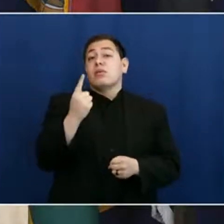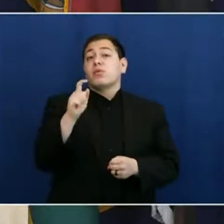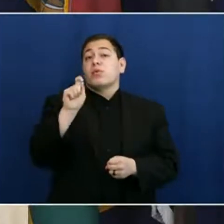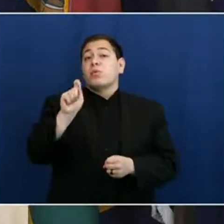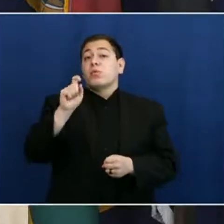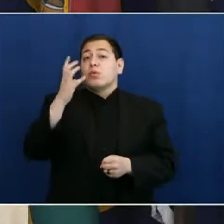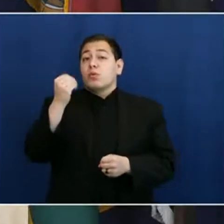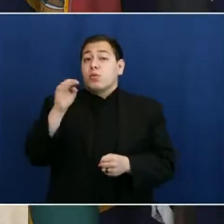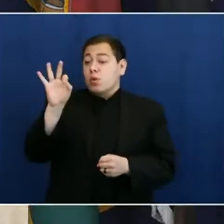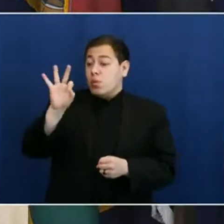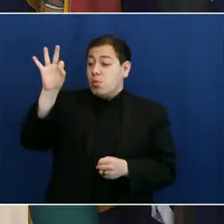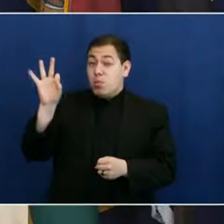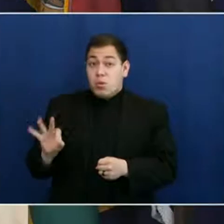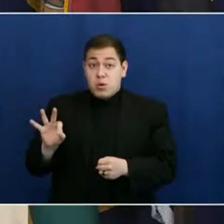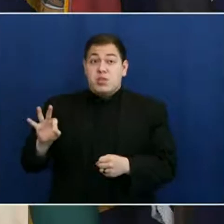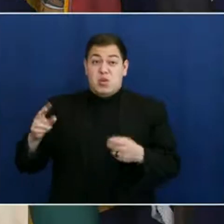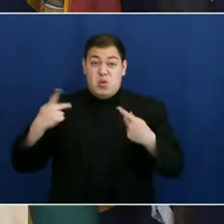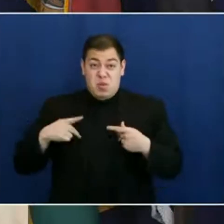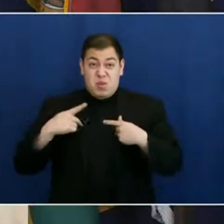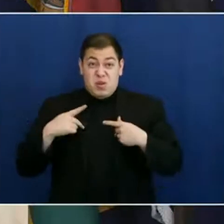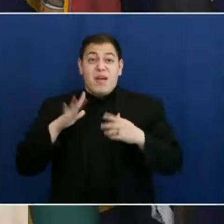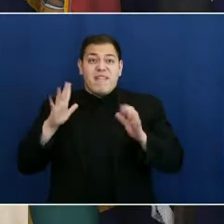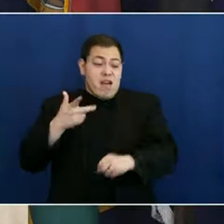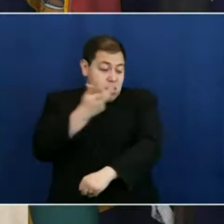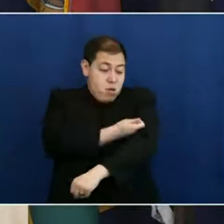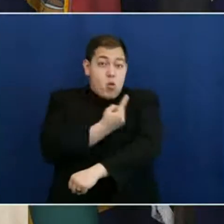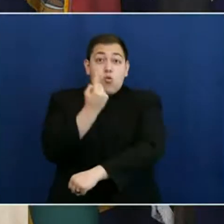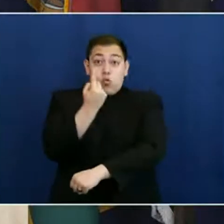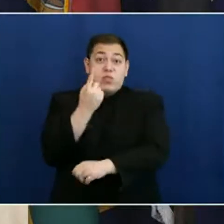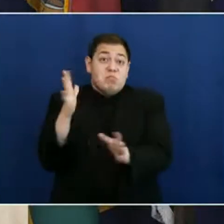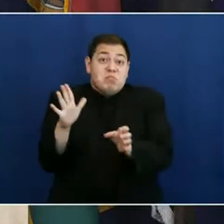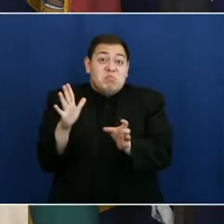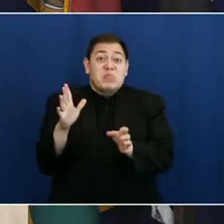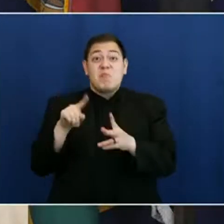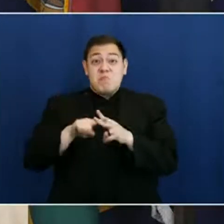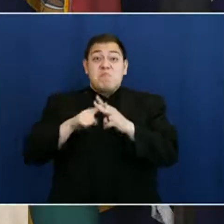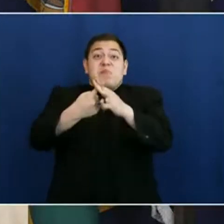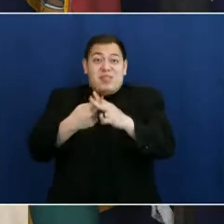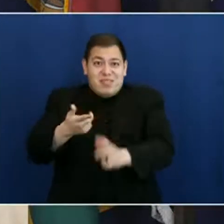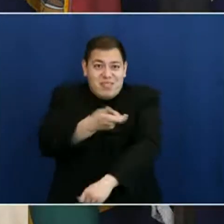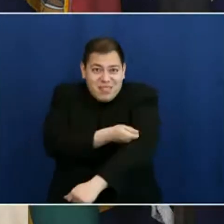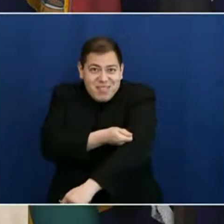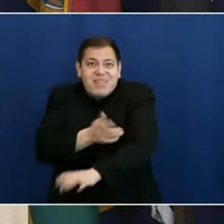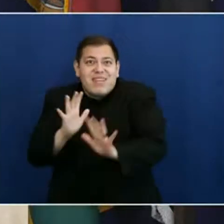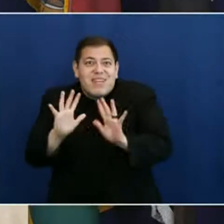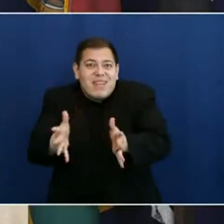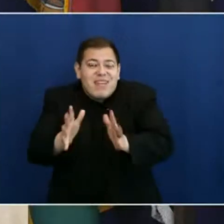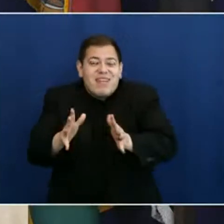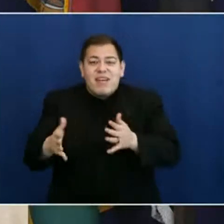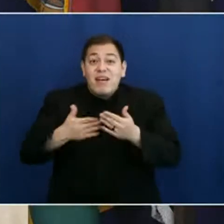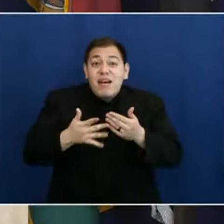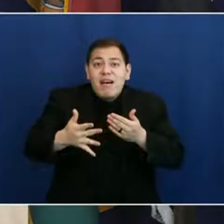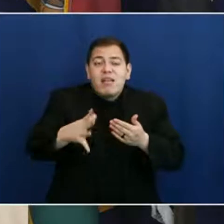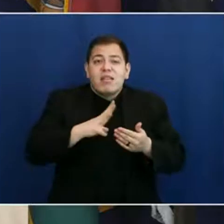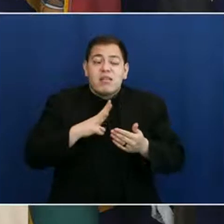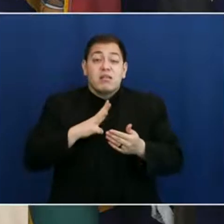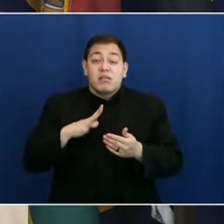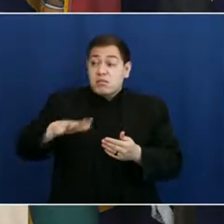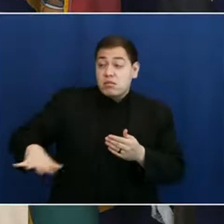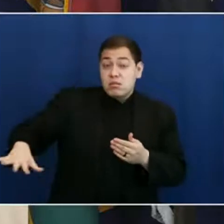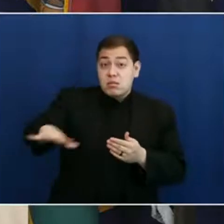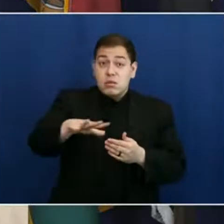comunidad que ya está vacunada por lo menos con una vacuna. Y pues lo que hemos hecho durante los más altos de la